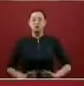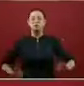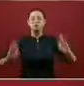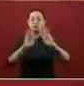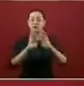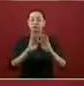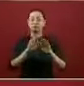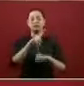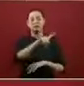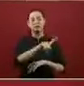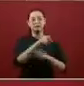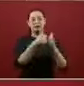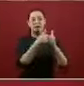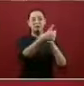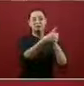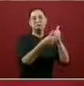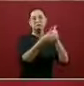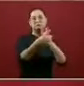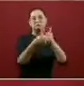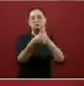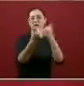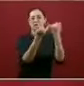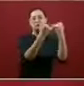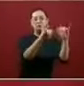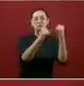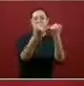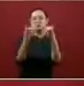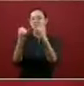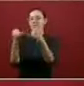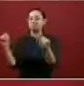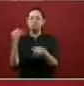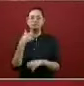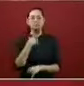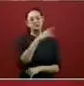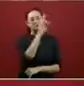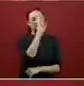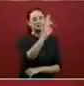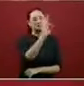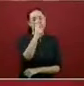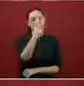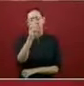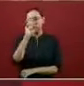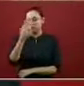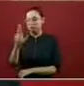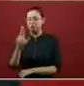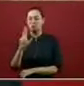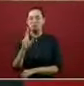las autonomías, que no pueden significar